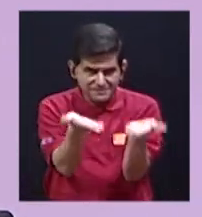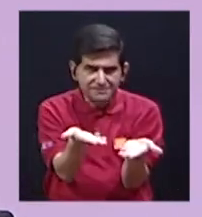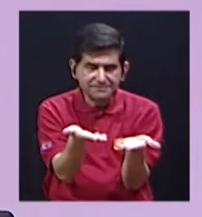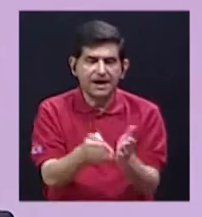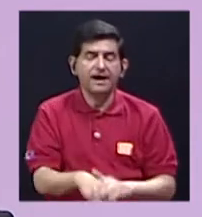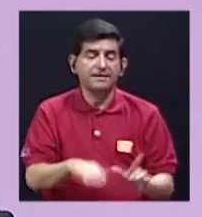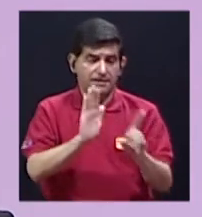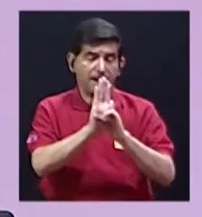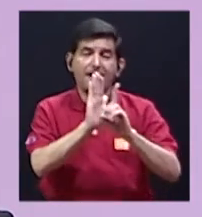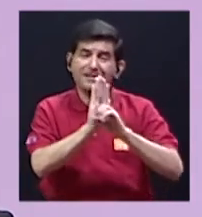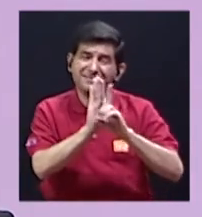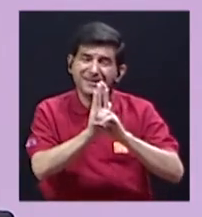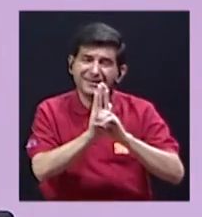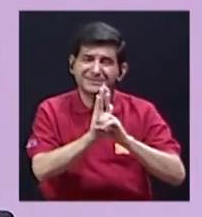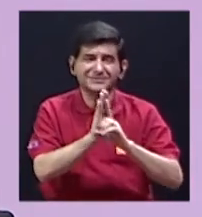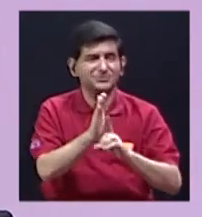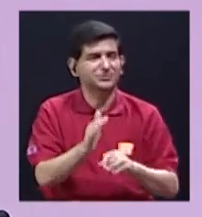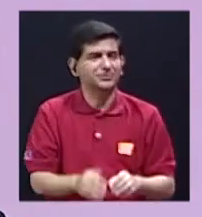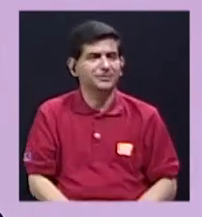ese derecho